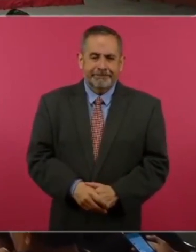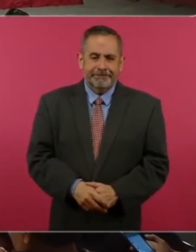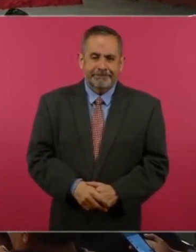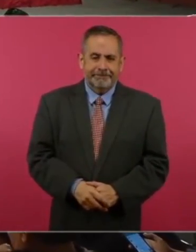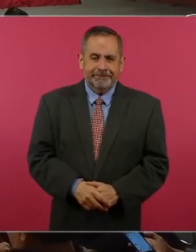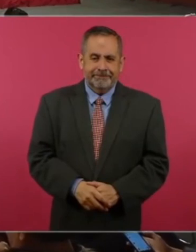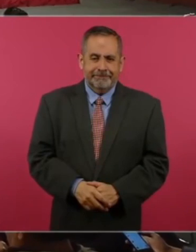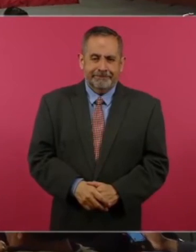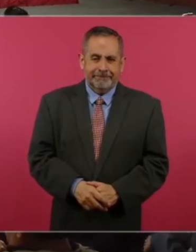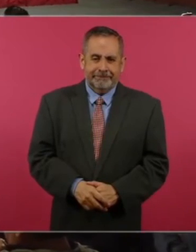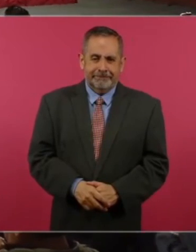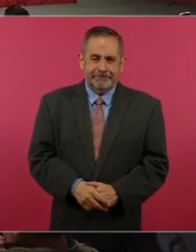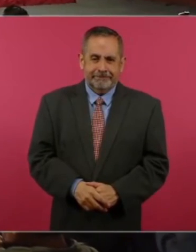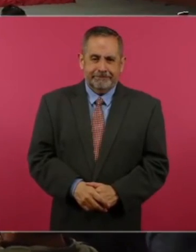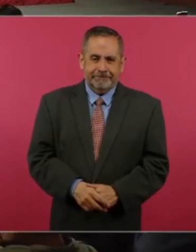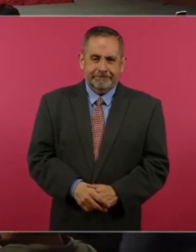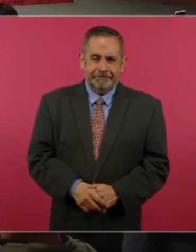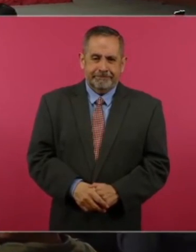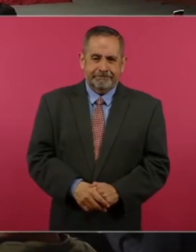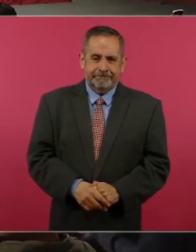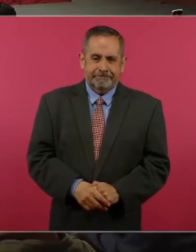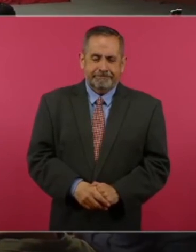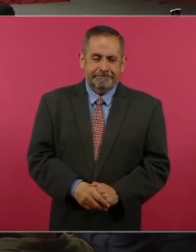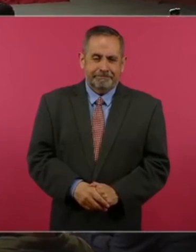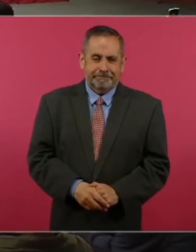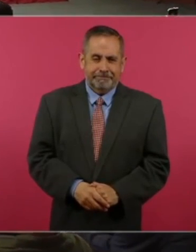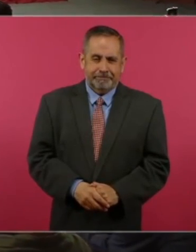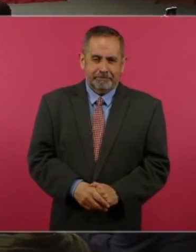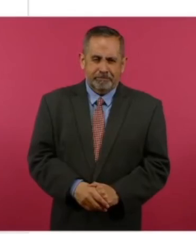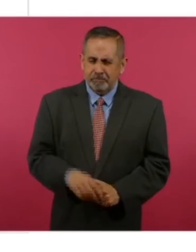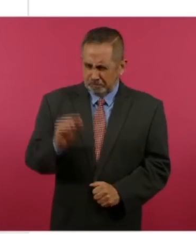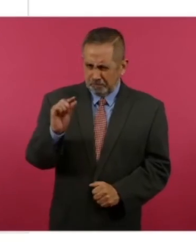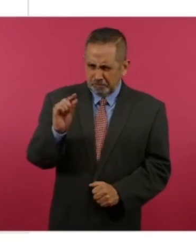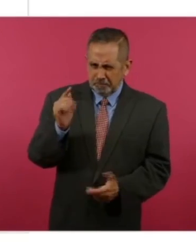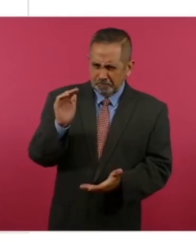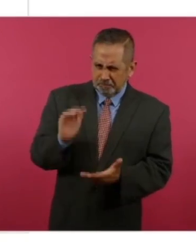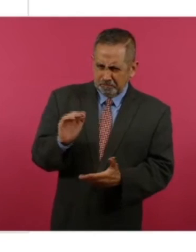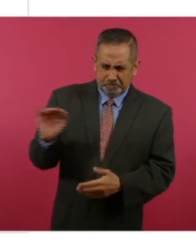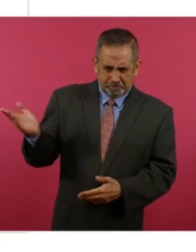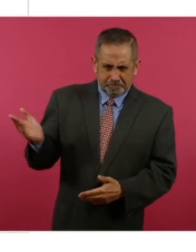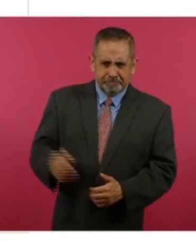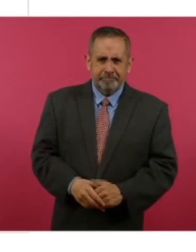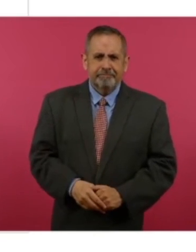Yo tengo otros pinches datos, así les está diciendo. Pinches perros. Poco, pero bajó.